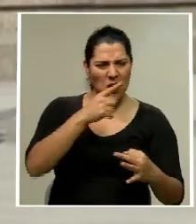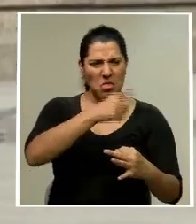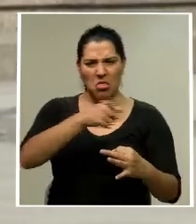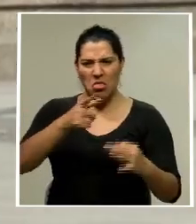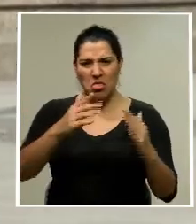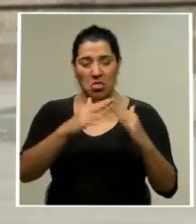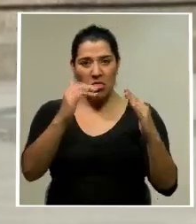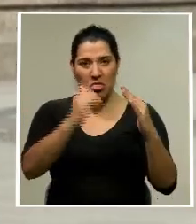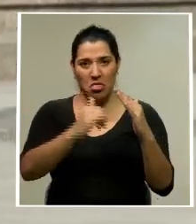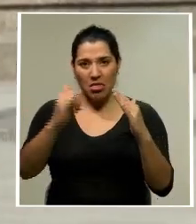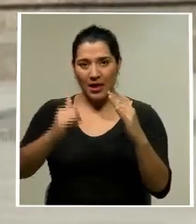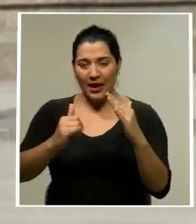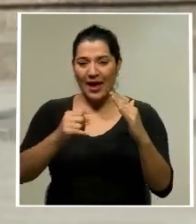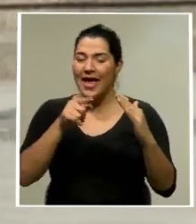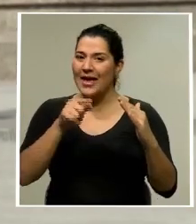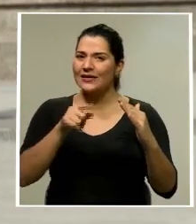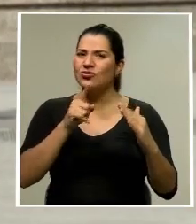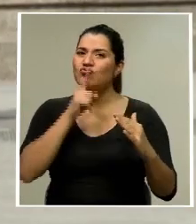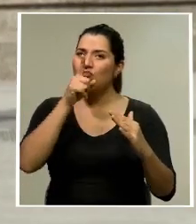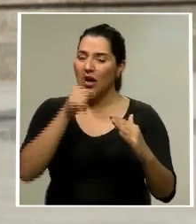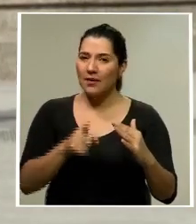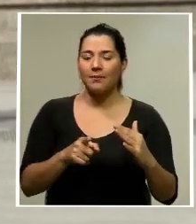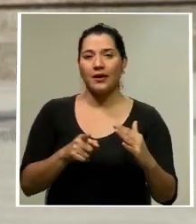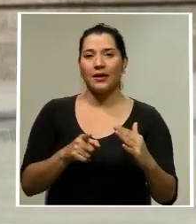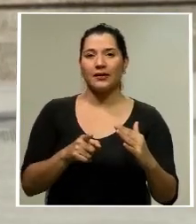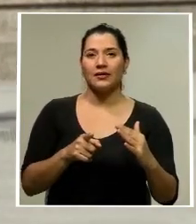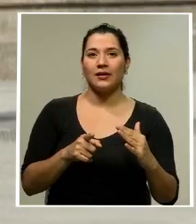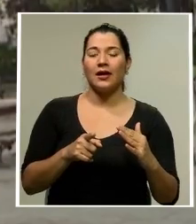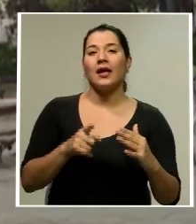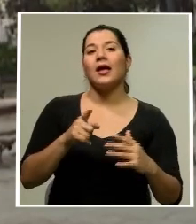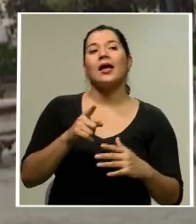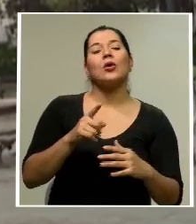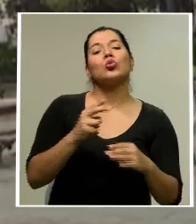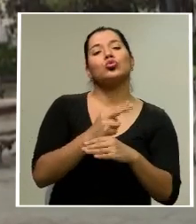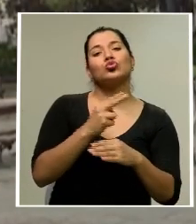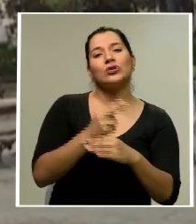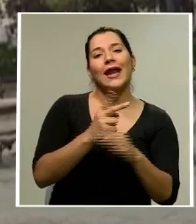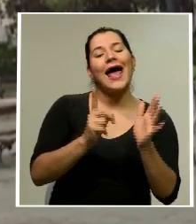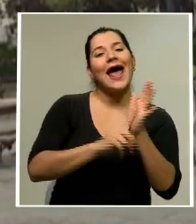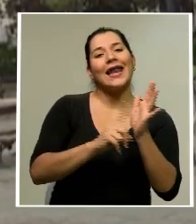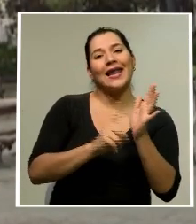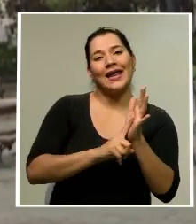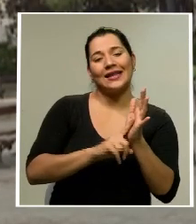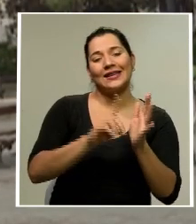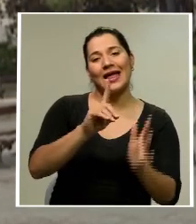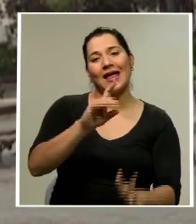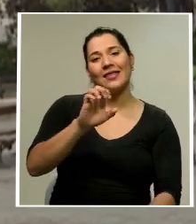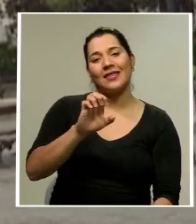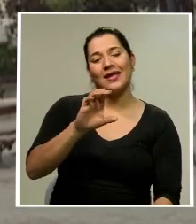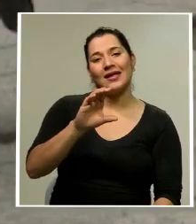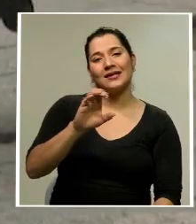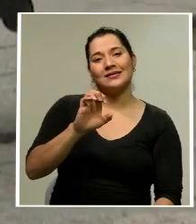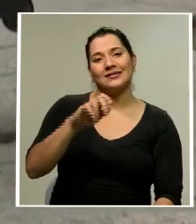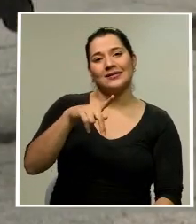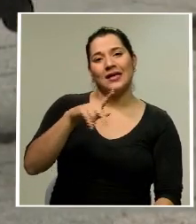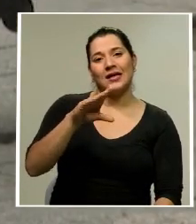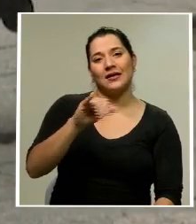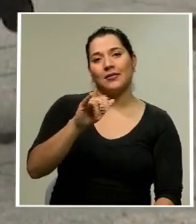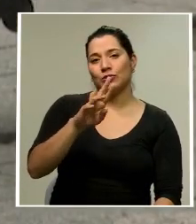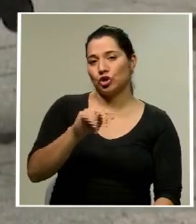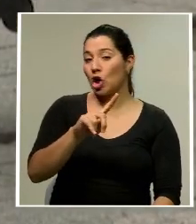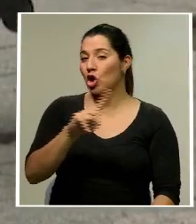de la población debía haber sido el estado de excepción y no el de alarma, que fue declarado del 14 de marzo al 21 de junio